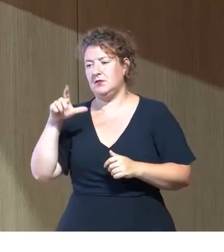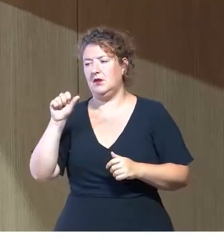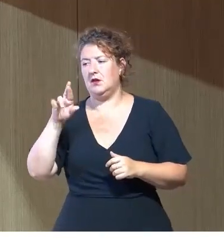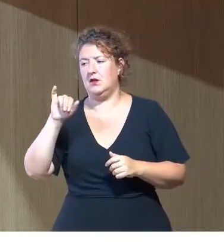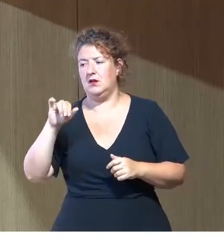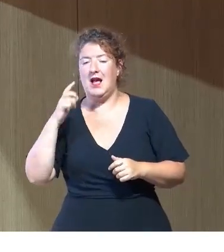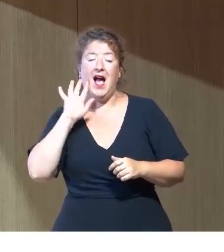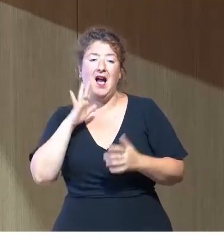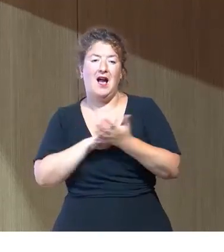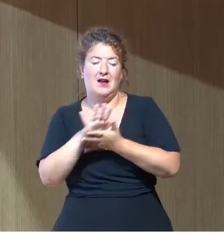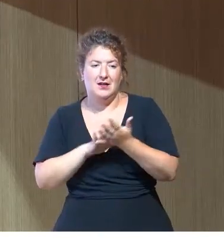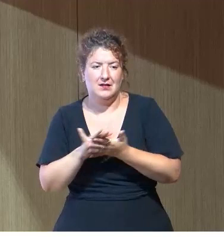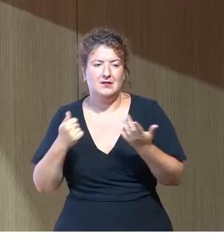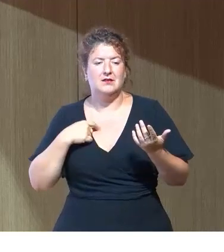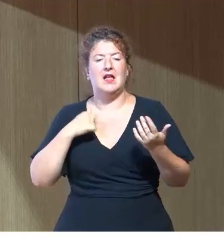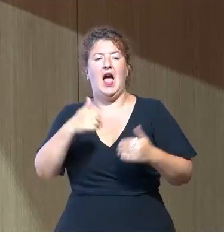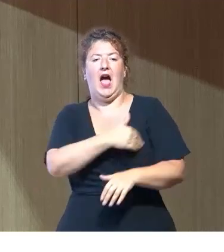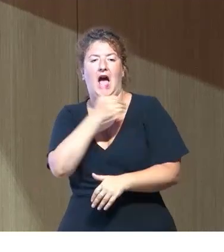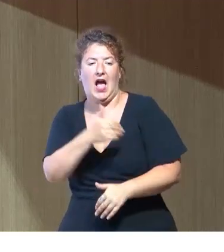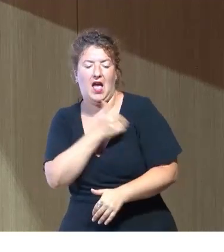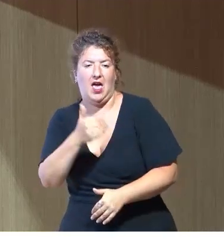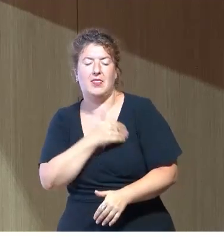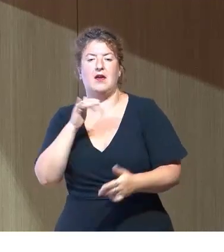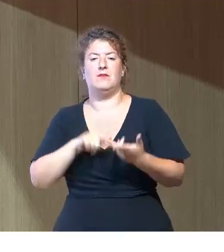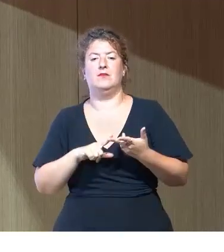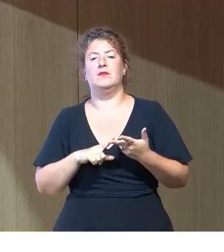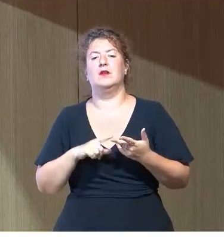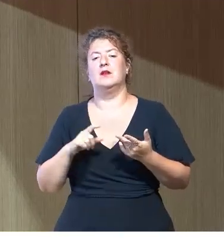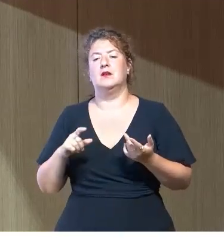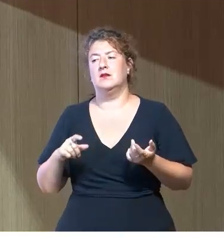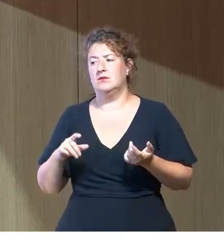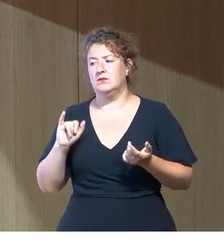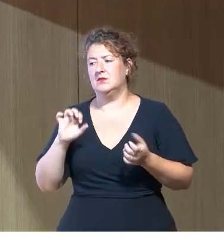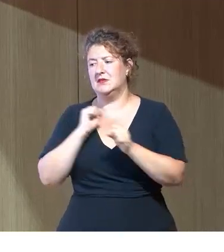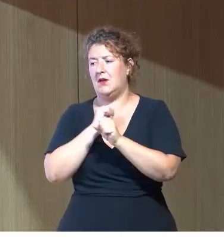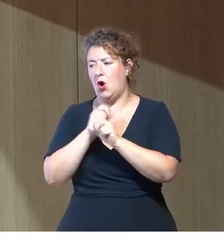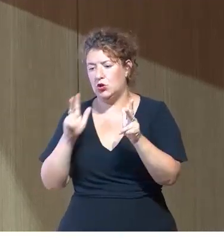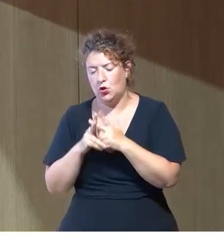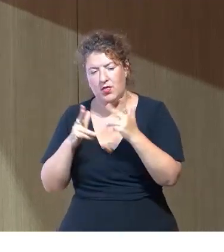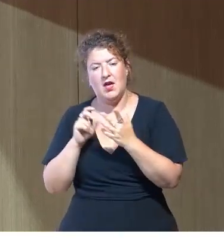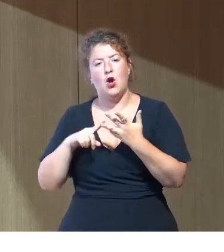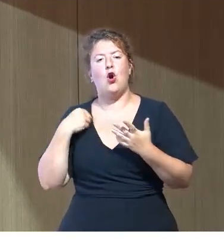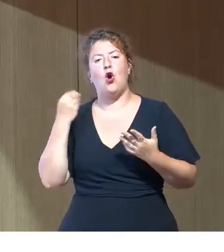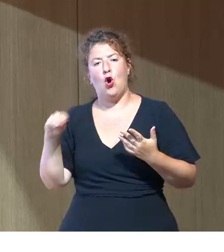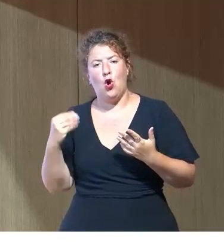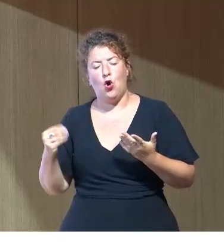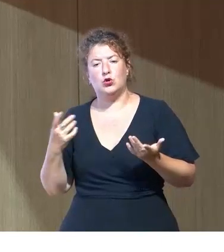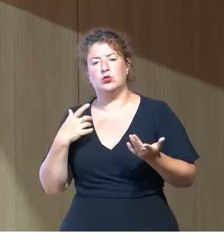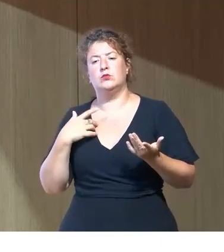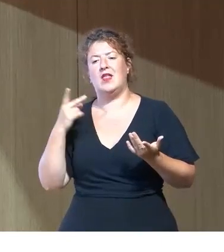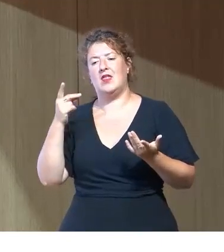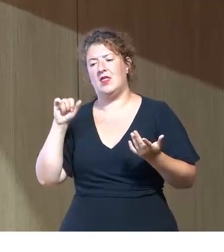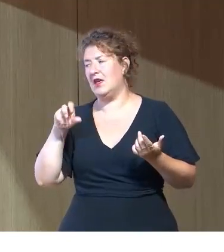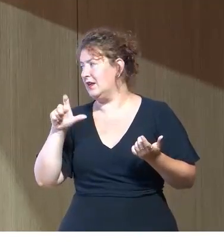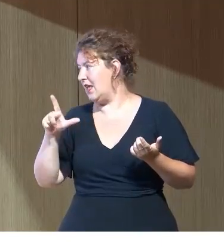está luismi tenemos la academia también la parte de Francisco la parte de trabajo social tenemos un joven Daniel que